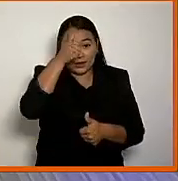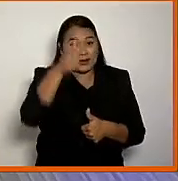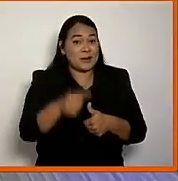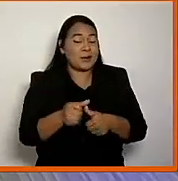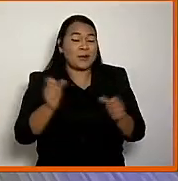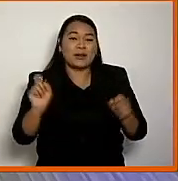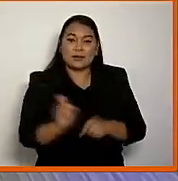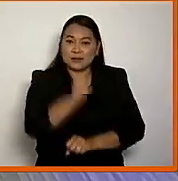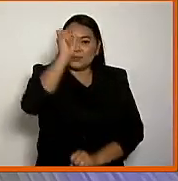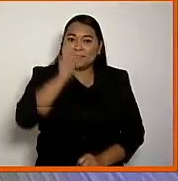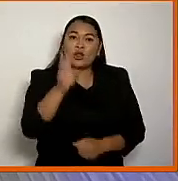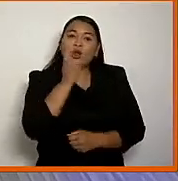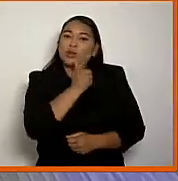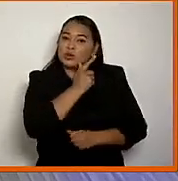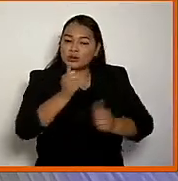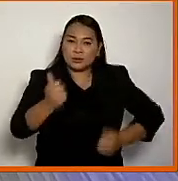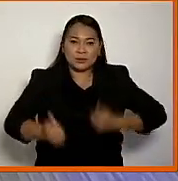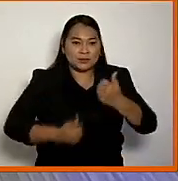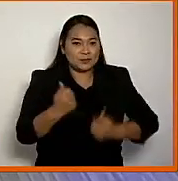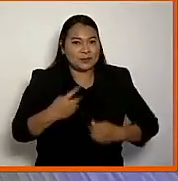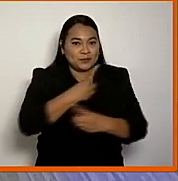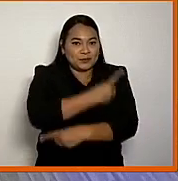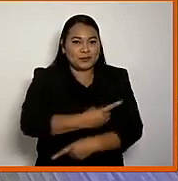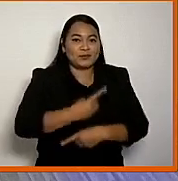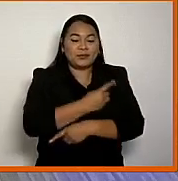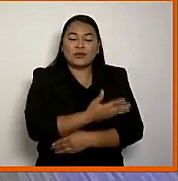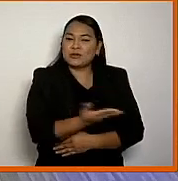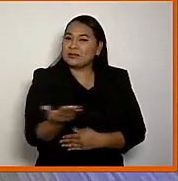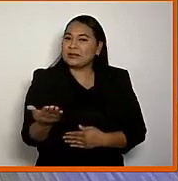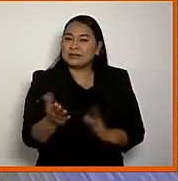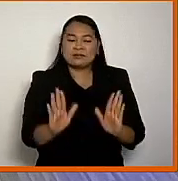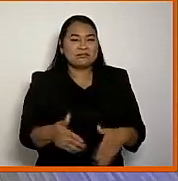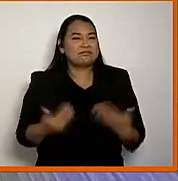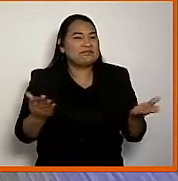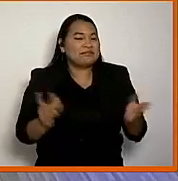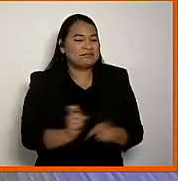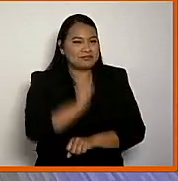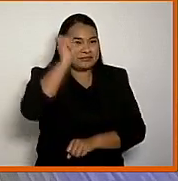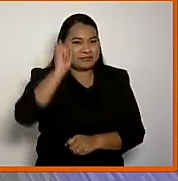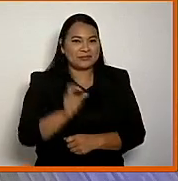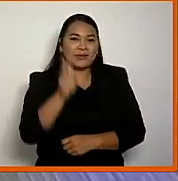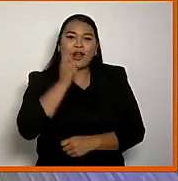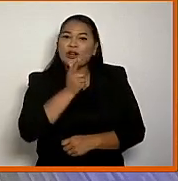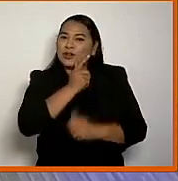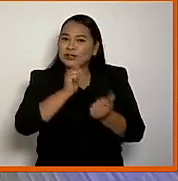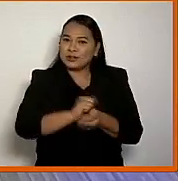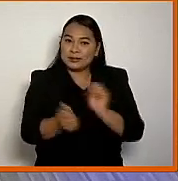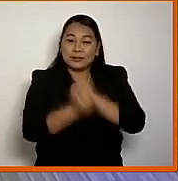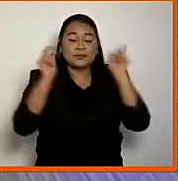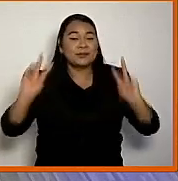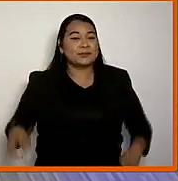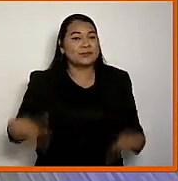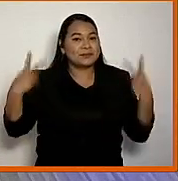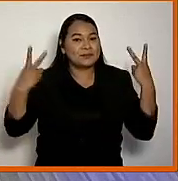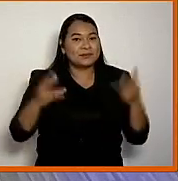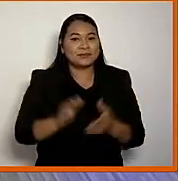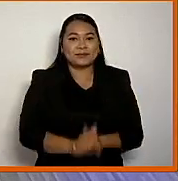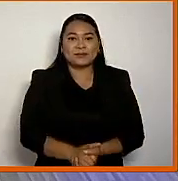Milka, que ganarse la Loto también es alegría y diversión. ¿Y vos cómo te la vas a ganar? Loto te cambia la vida.